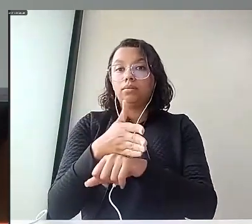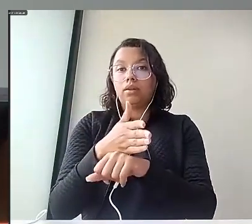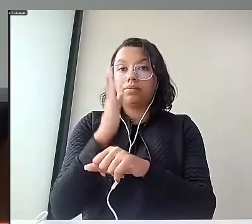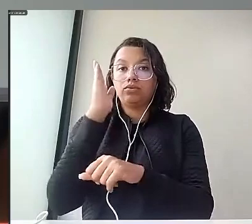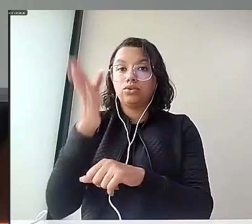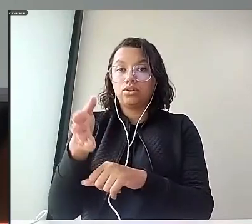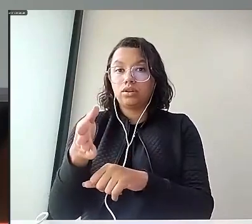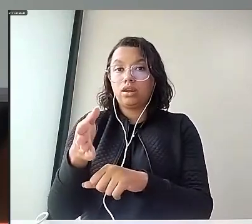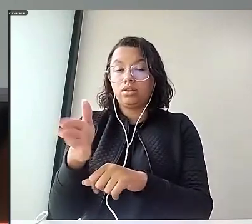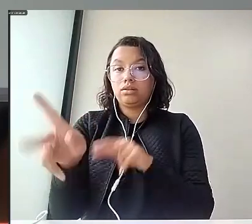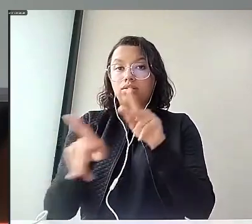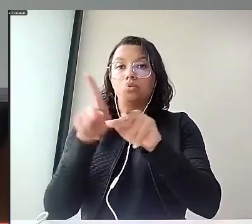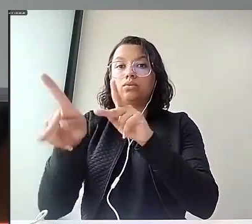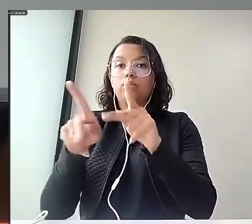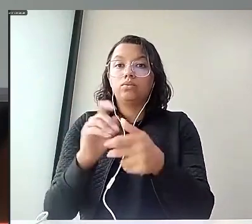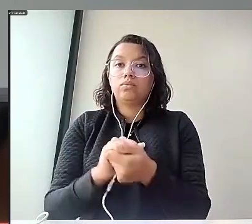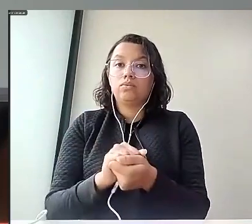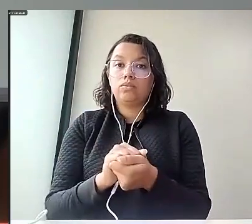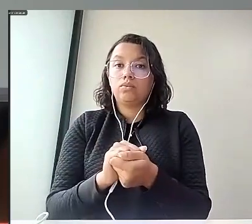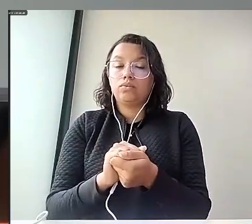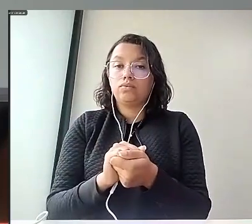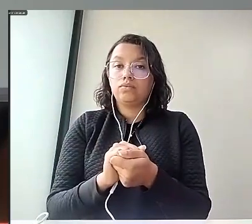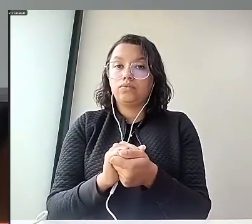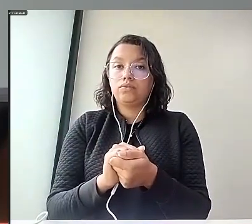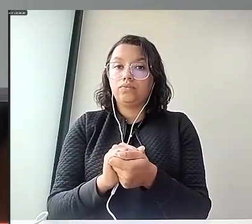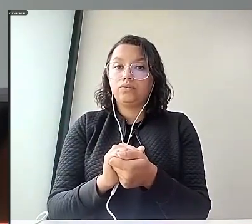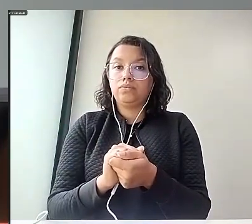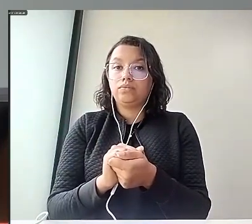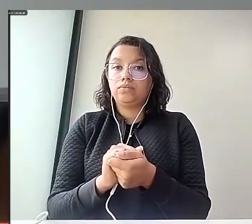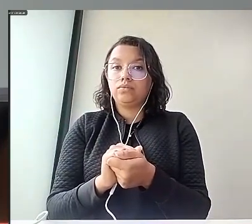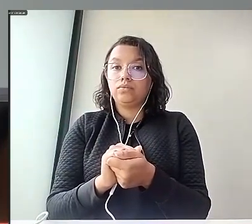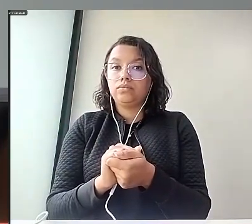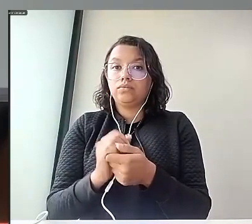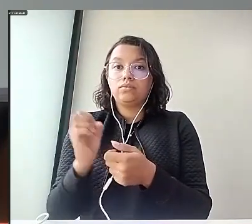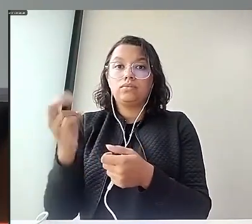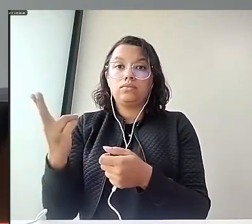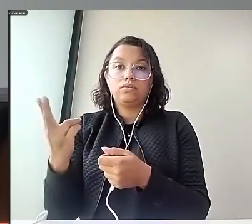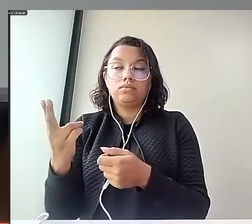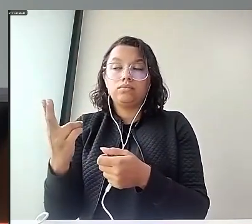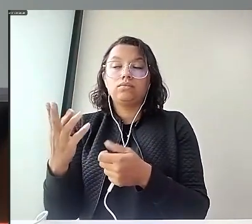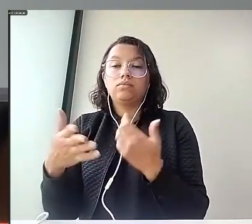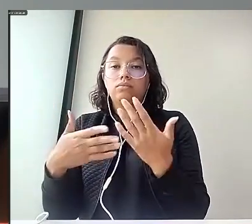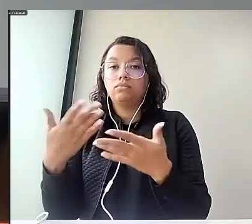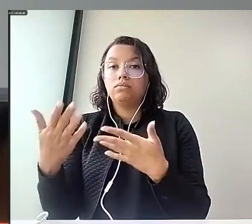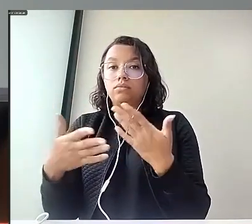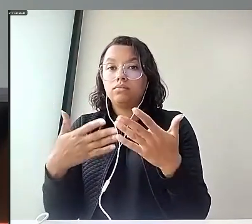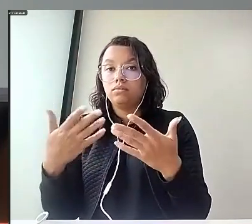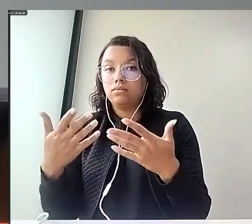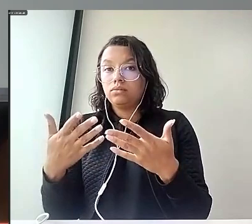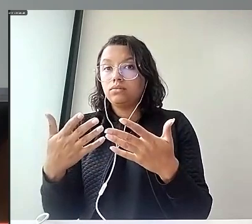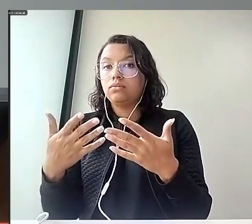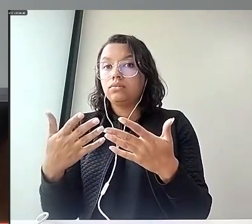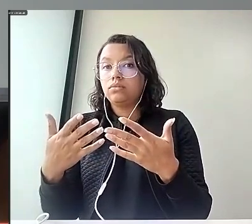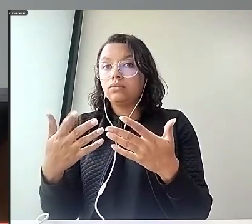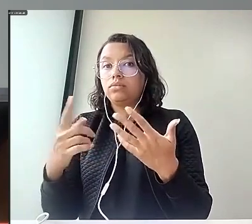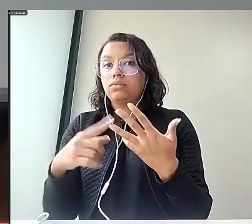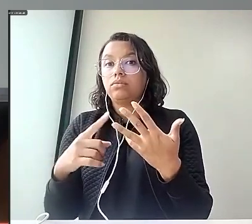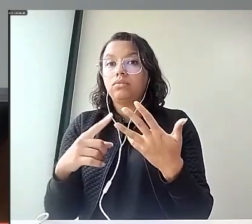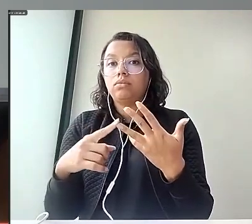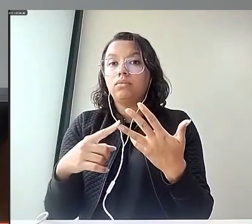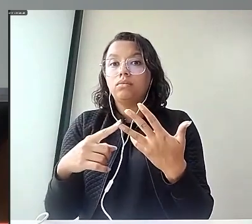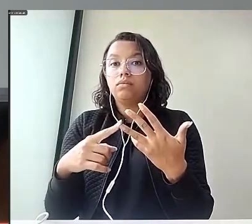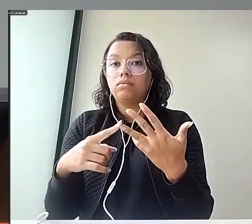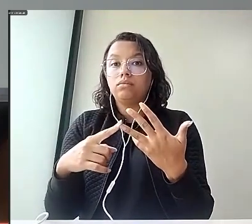del pueblo con referéndums o con plebiscitos. Y la tercera tradición es la tradición